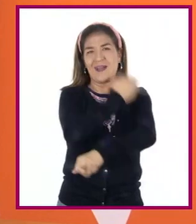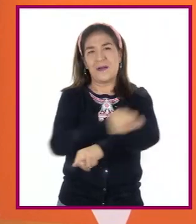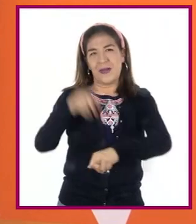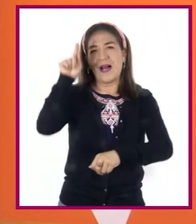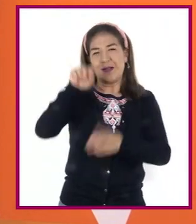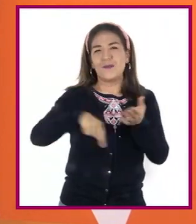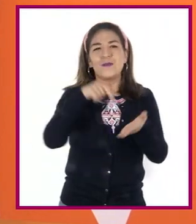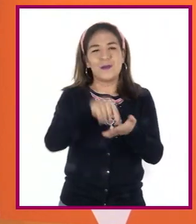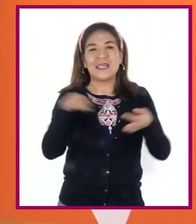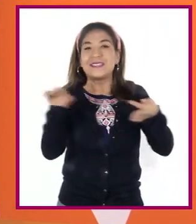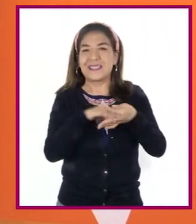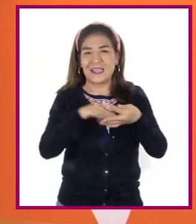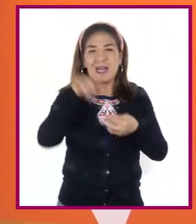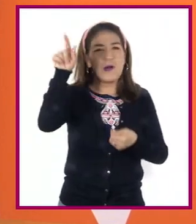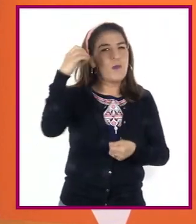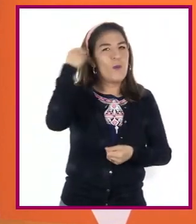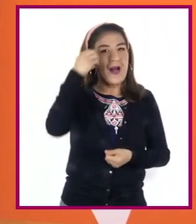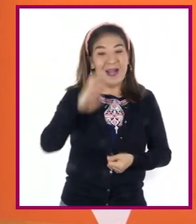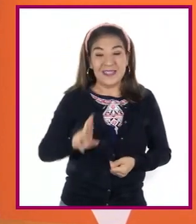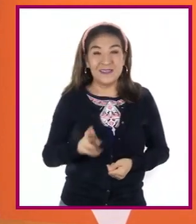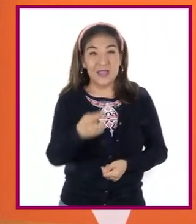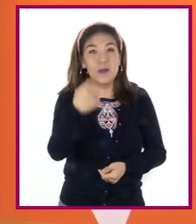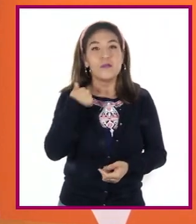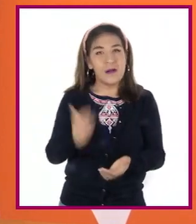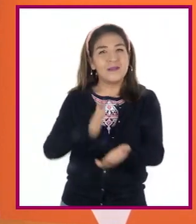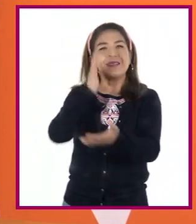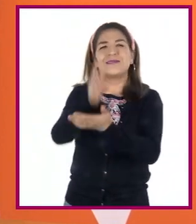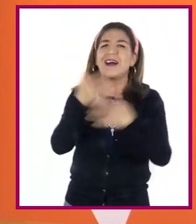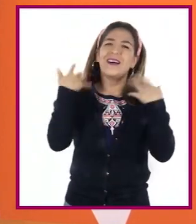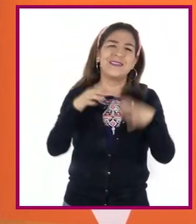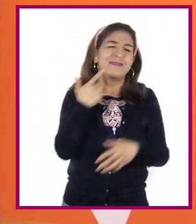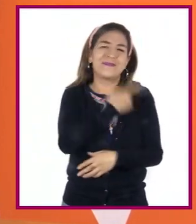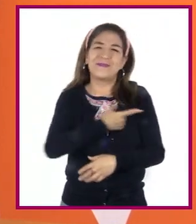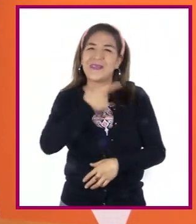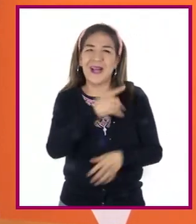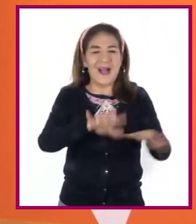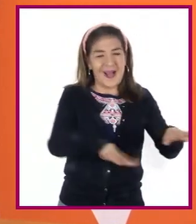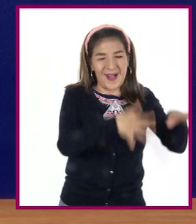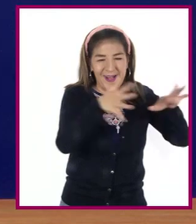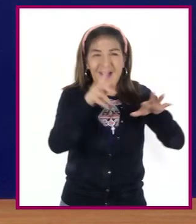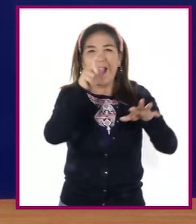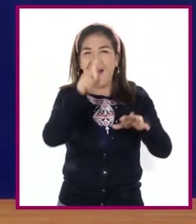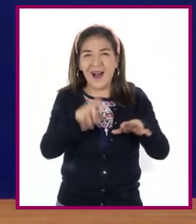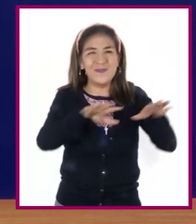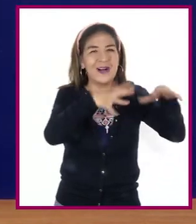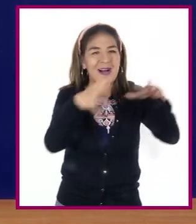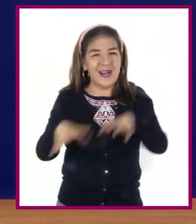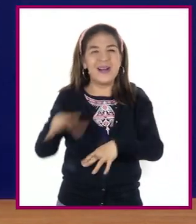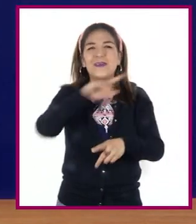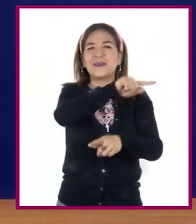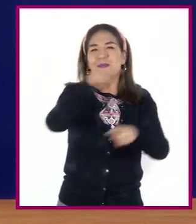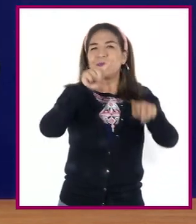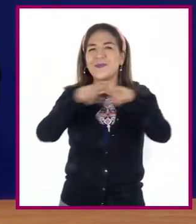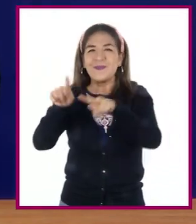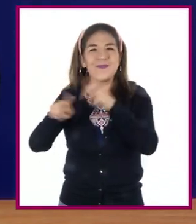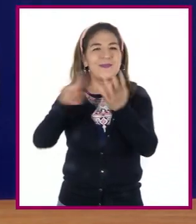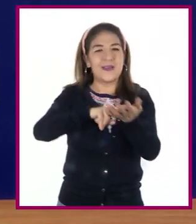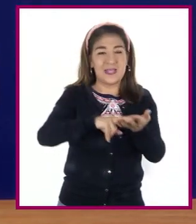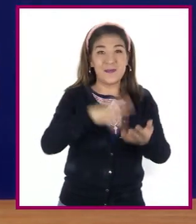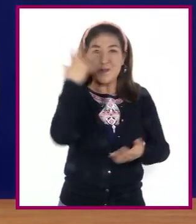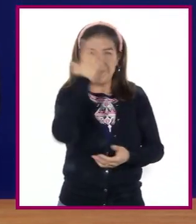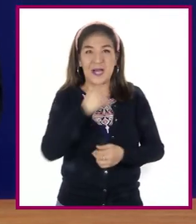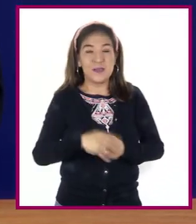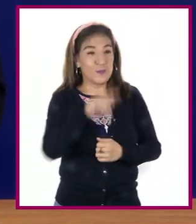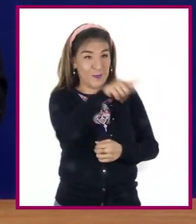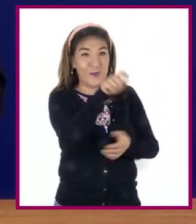está cerca de un río. Y siempre que iba me maravillaba del agua y la vegetación. ¡Qué bien! ¿Y nunca escribiste